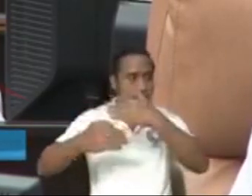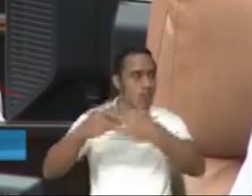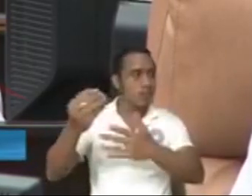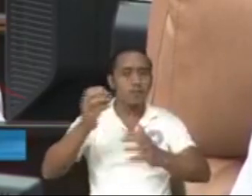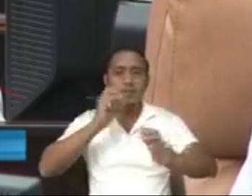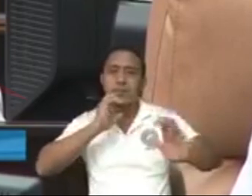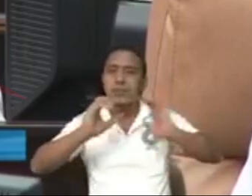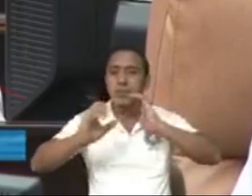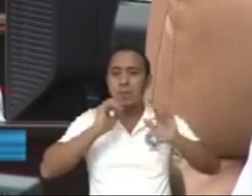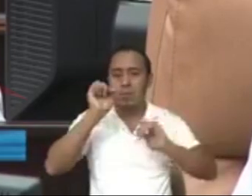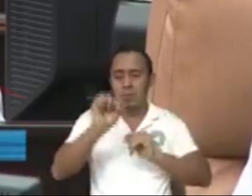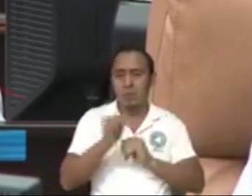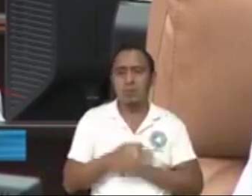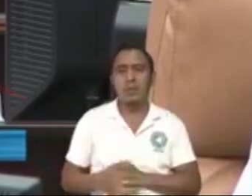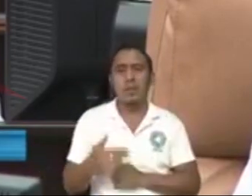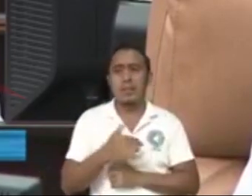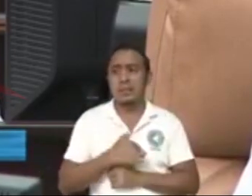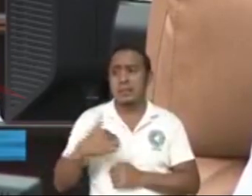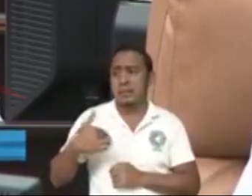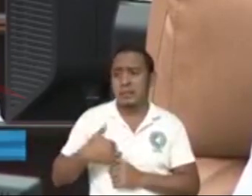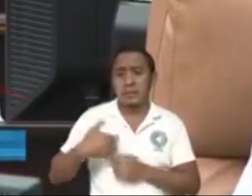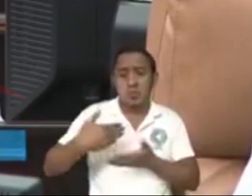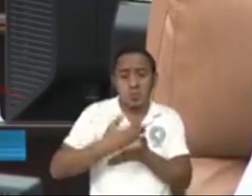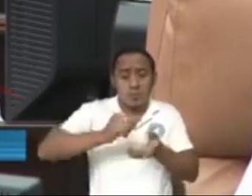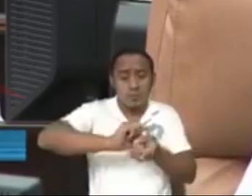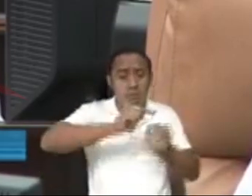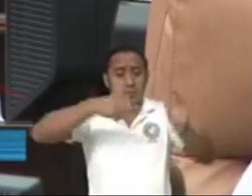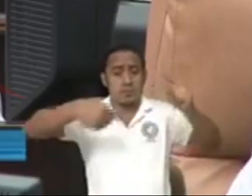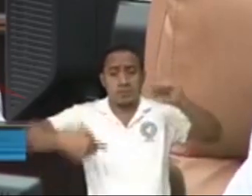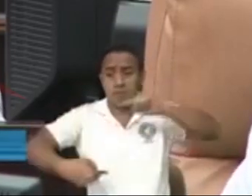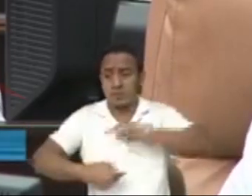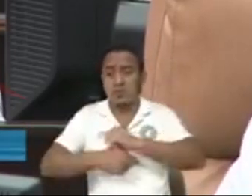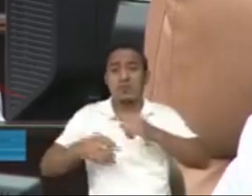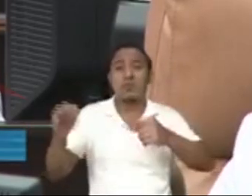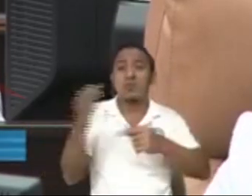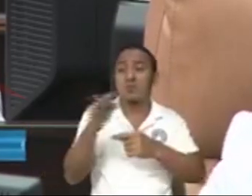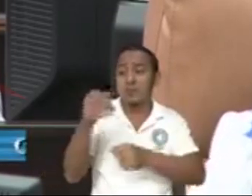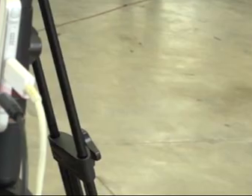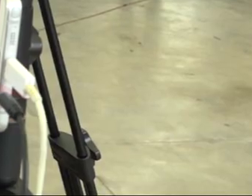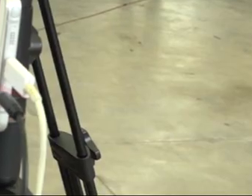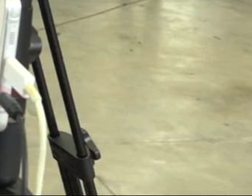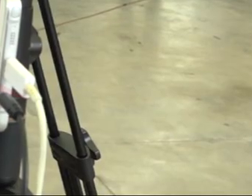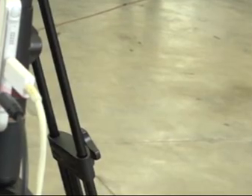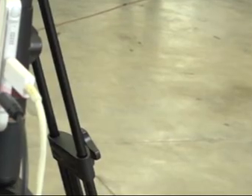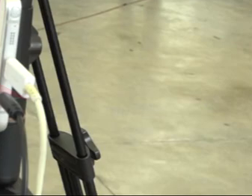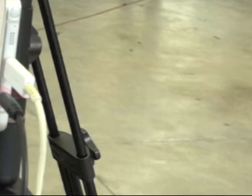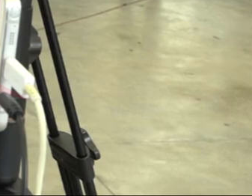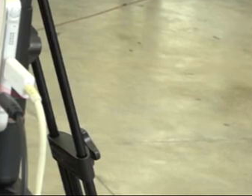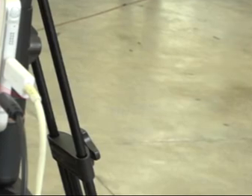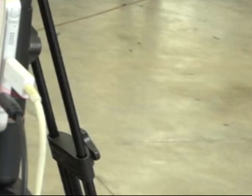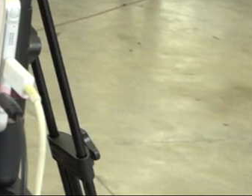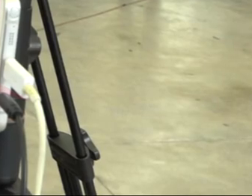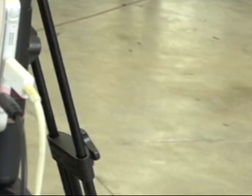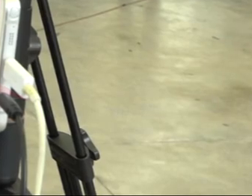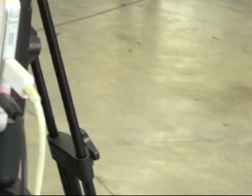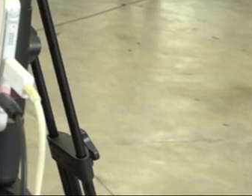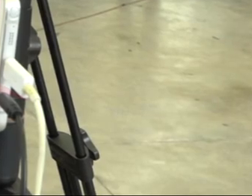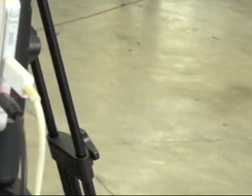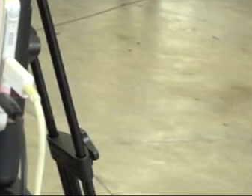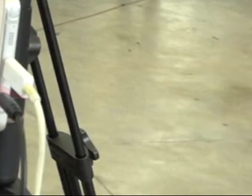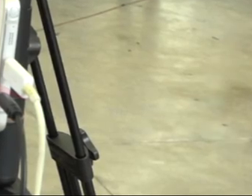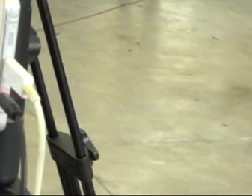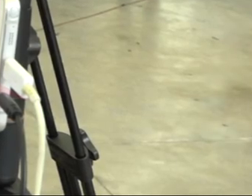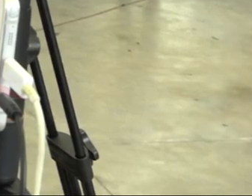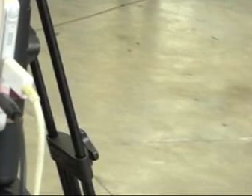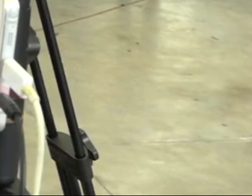comunicación están gestando un cambio de paradigma en la disciplina del periodismo, los medios tradicionales como la prensa